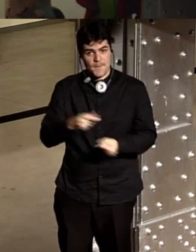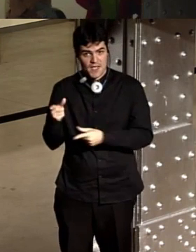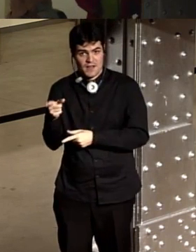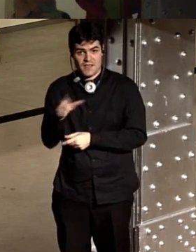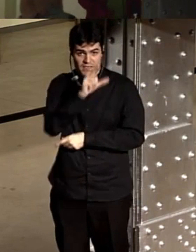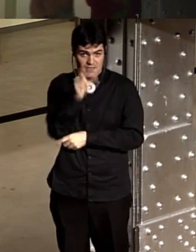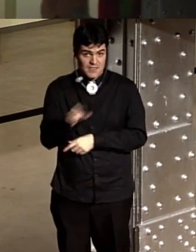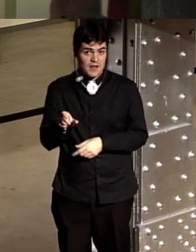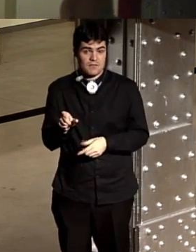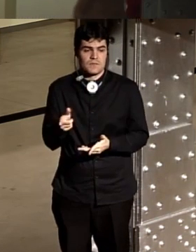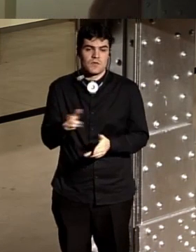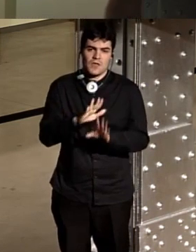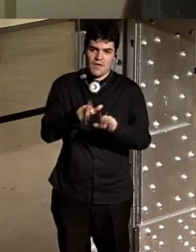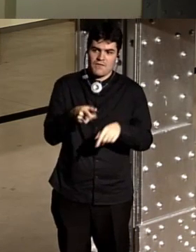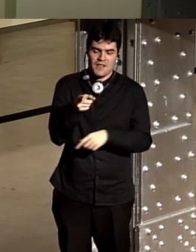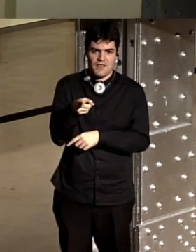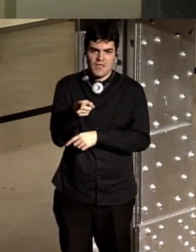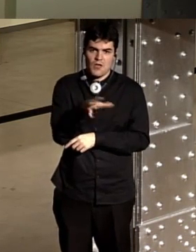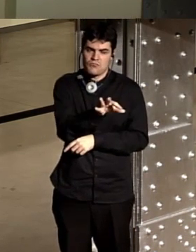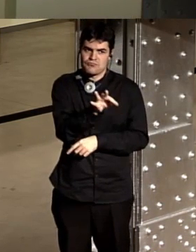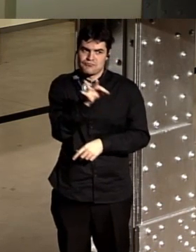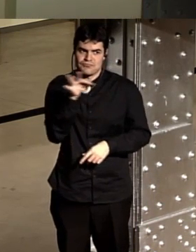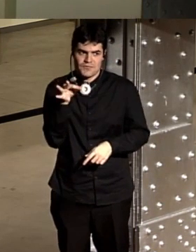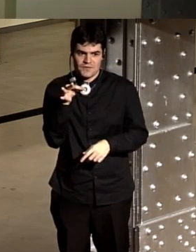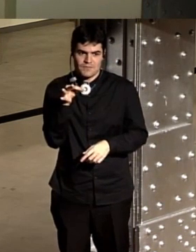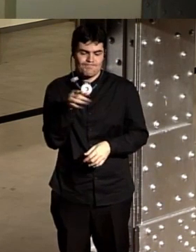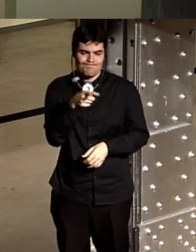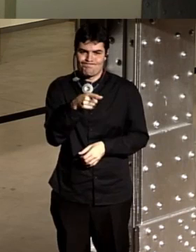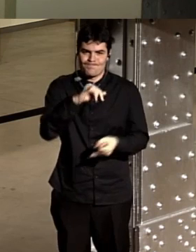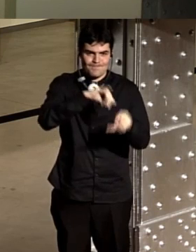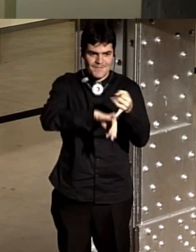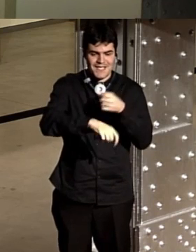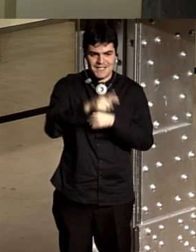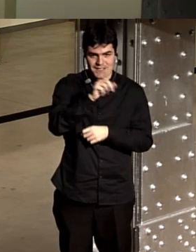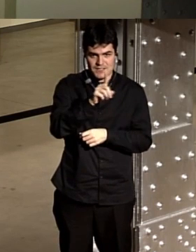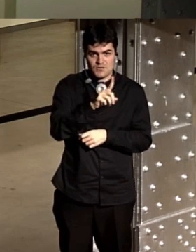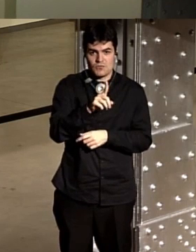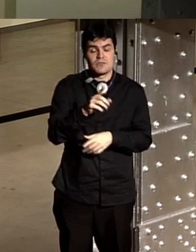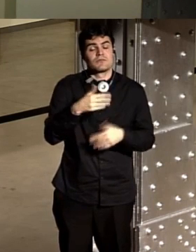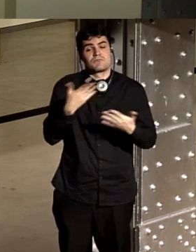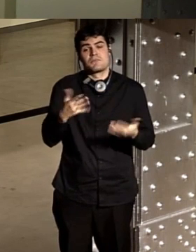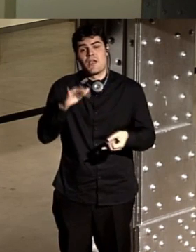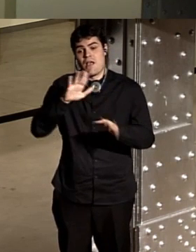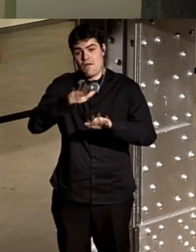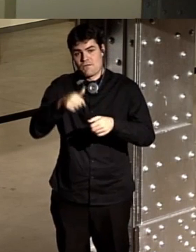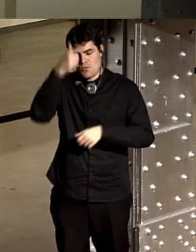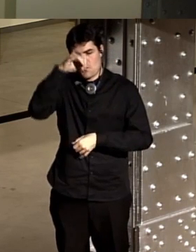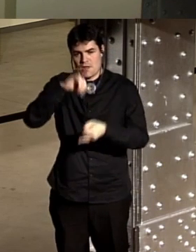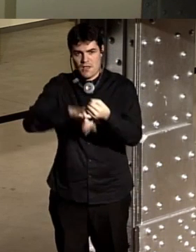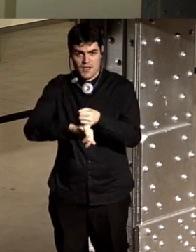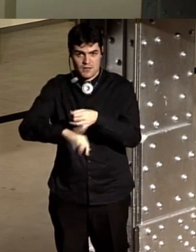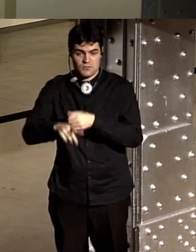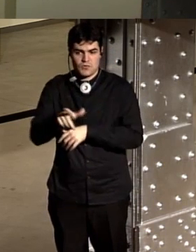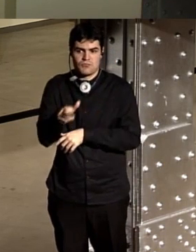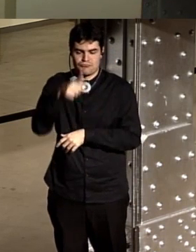Italia. Entonces, al final, ella decide no casarse con él y se casa con el abuelo, que era un hombre muy moderno para la